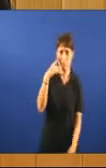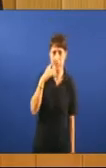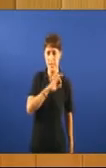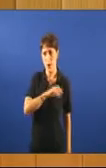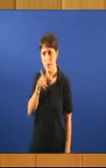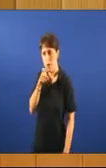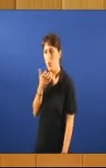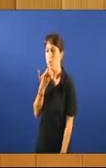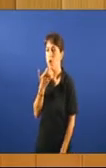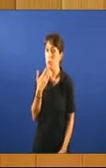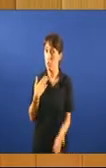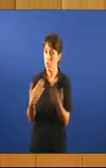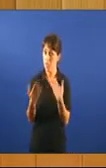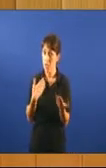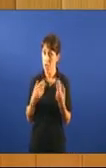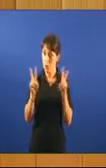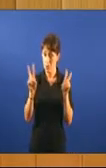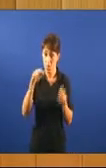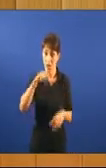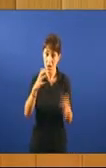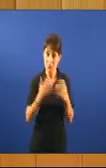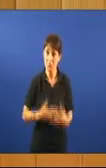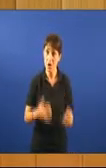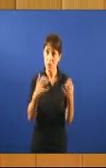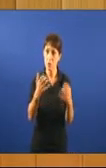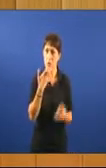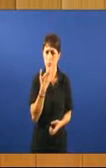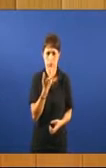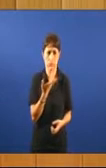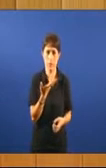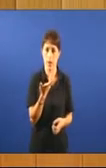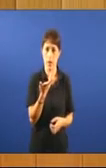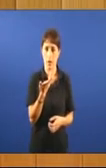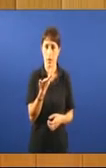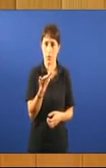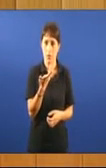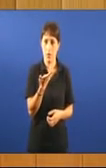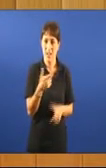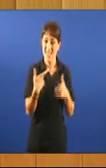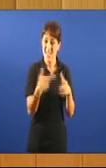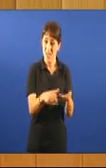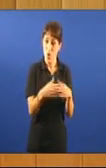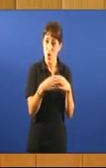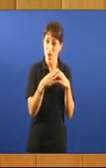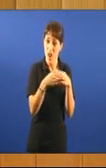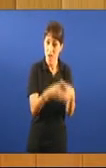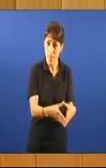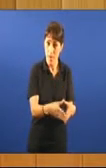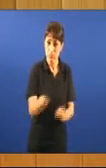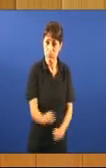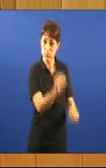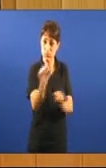diálogo, neste Parlamento houbo multitude de acordos para defender o sector naval. Que fixo vostede